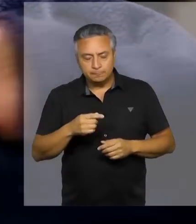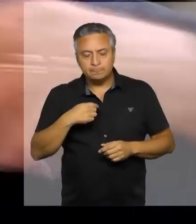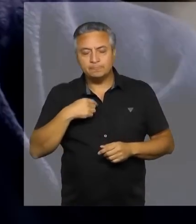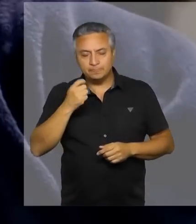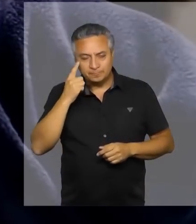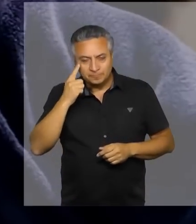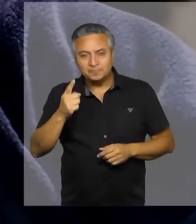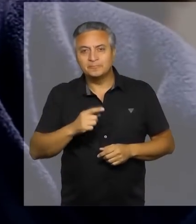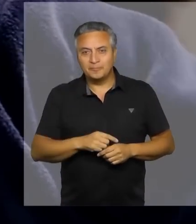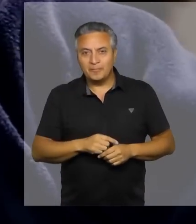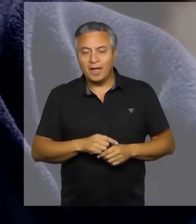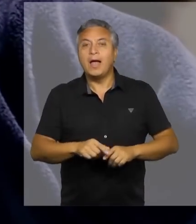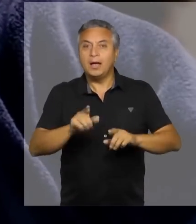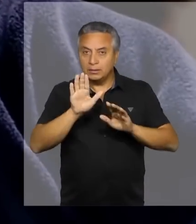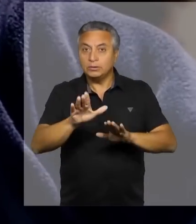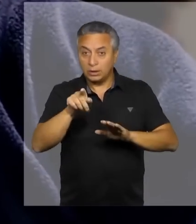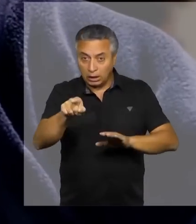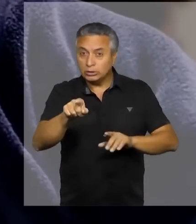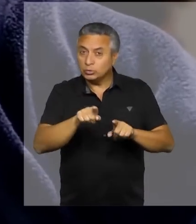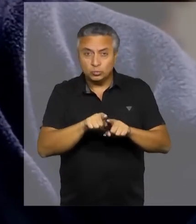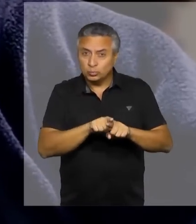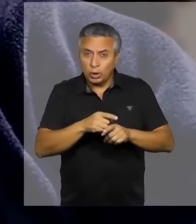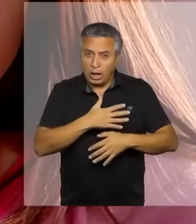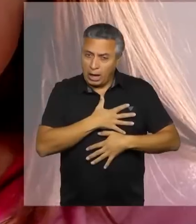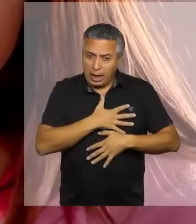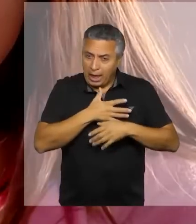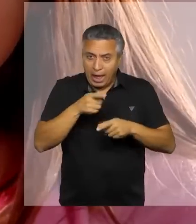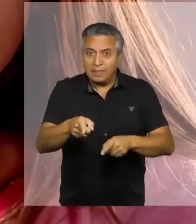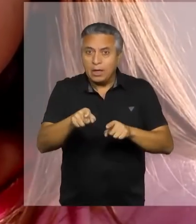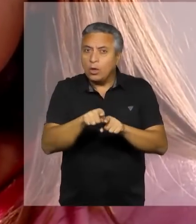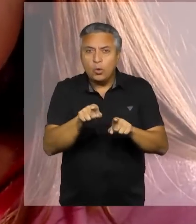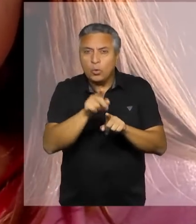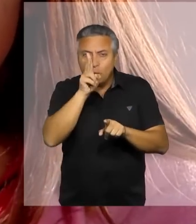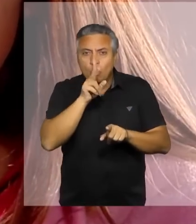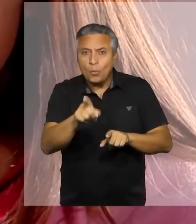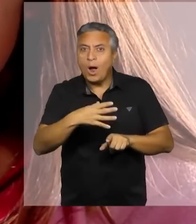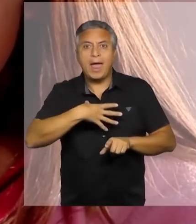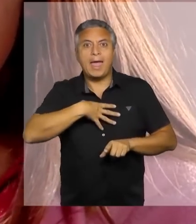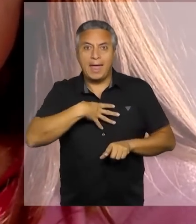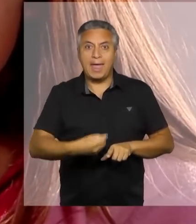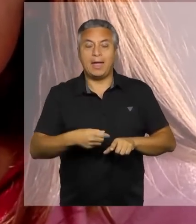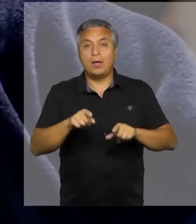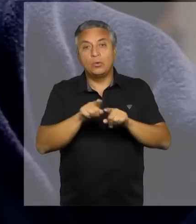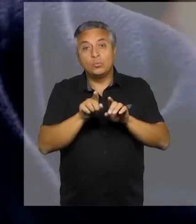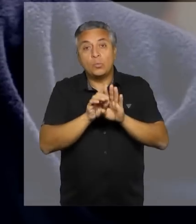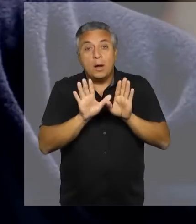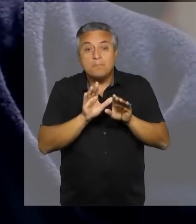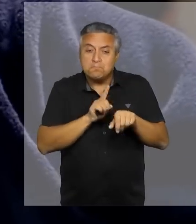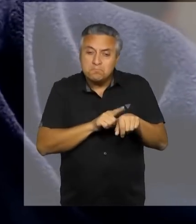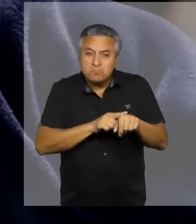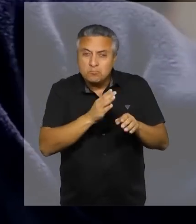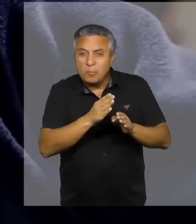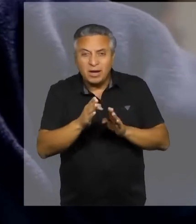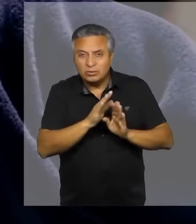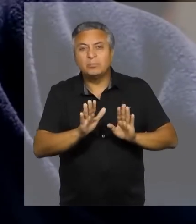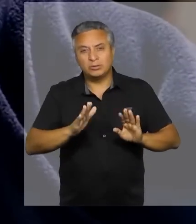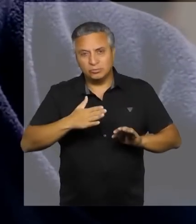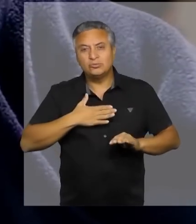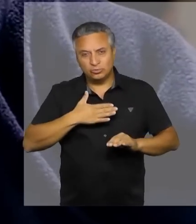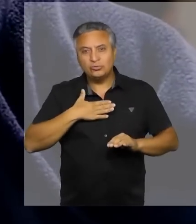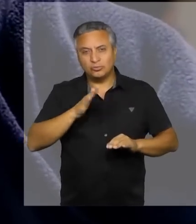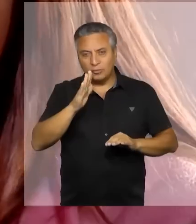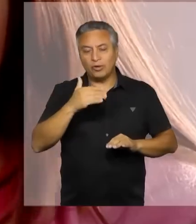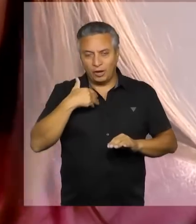Mira, ella te quiere a ti como si tú fueras hija de ella. Y puede ser que haya pasado por un mal momento, pero yo le voy a preguntar exactamente qué